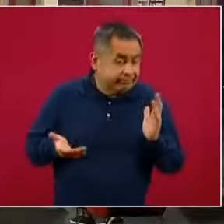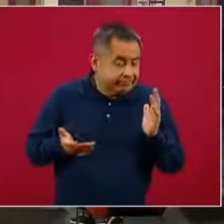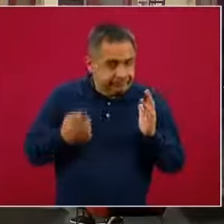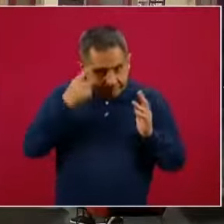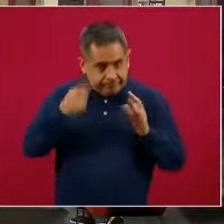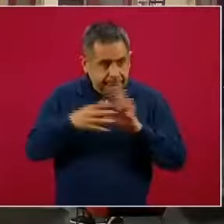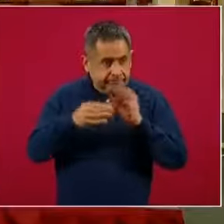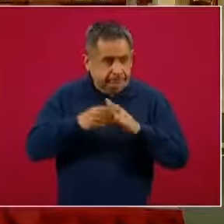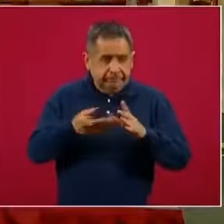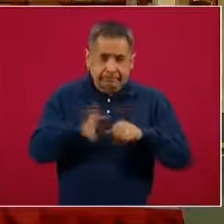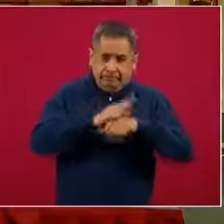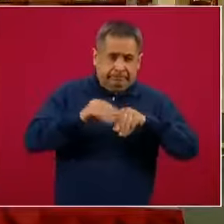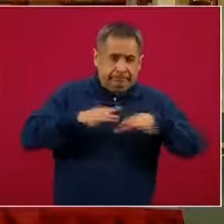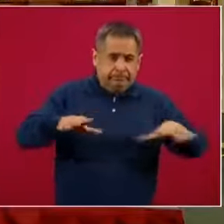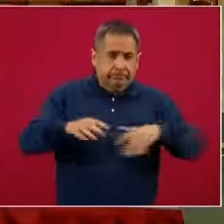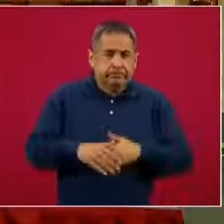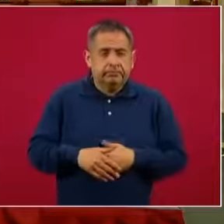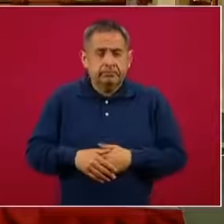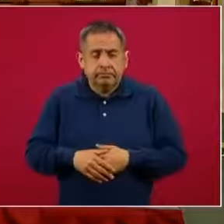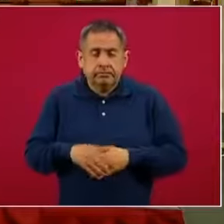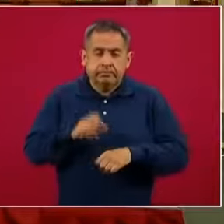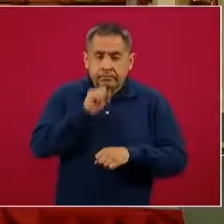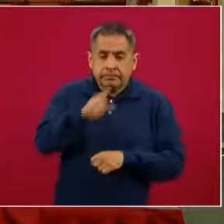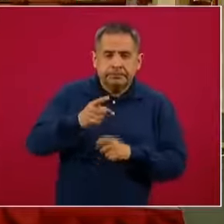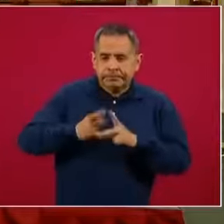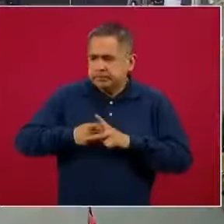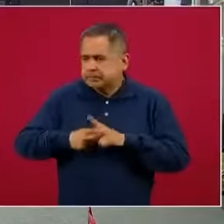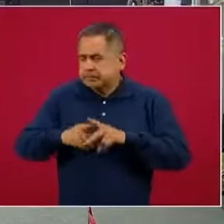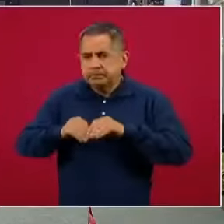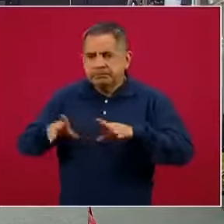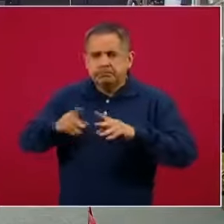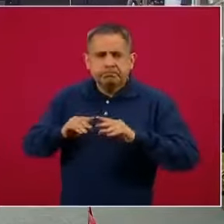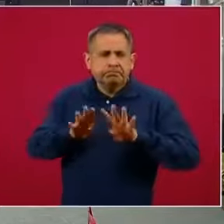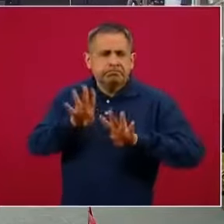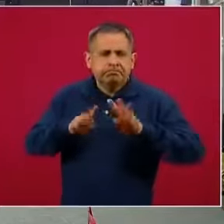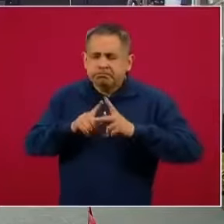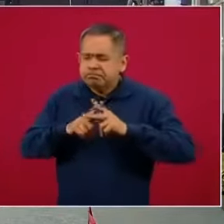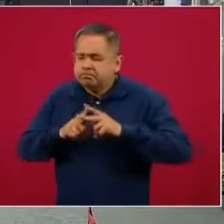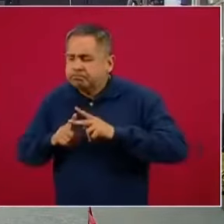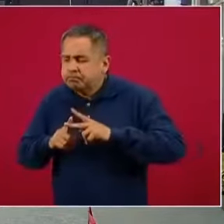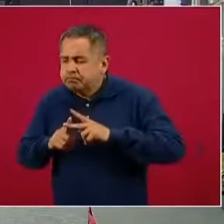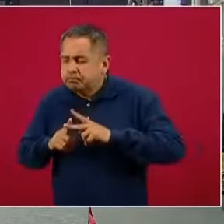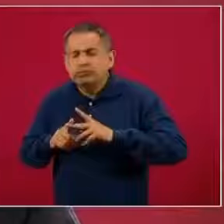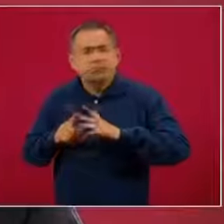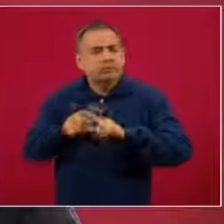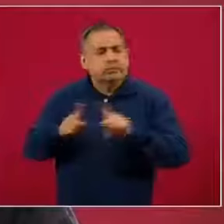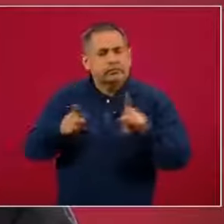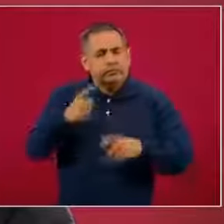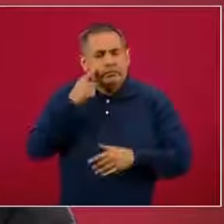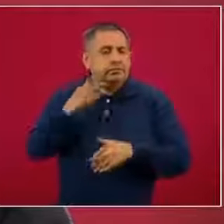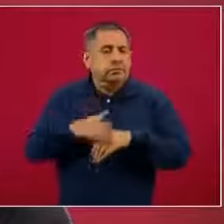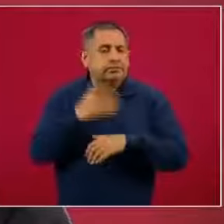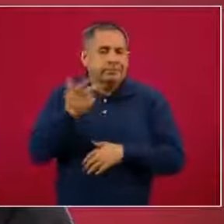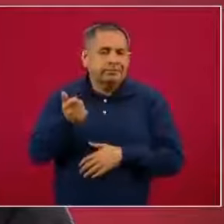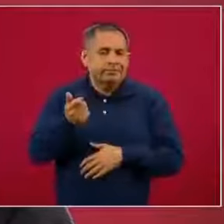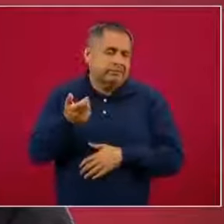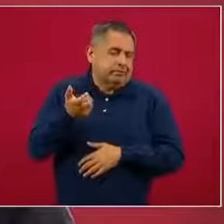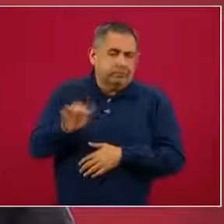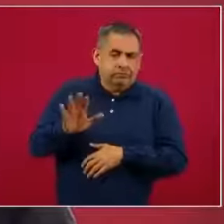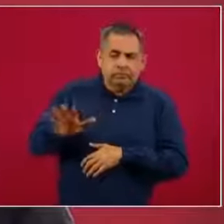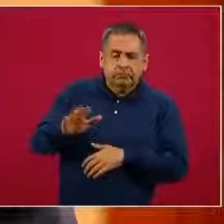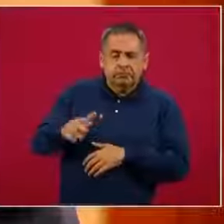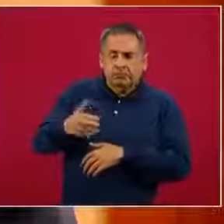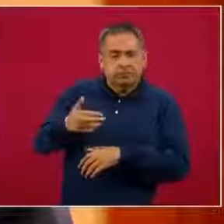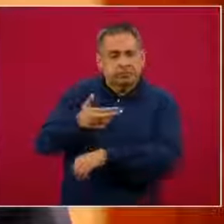epidemia, y las distinguimos de estadísticas vitales que tienen otro tipo de procesamiento porque tienen otros ritmos